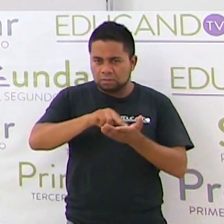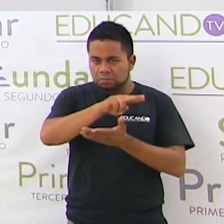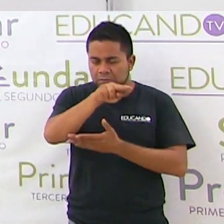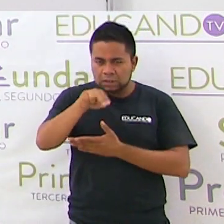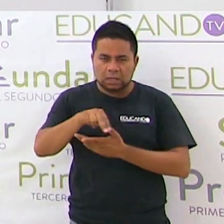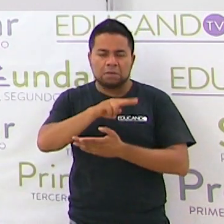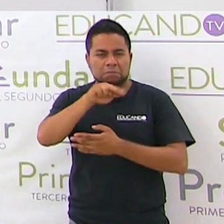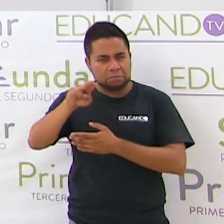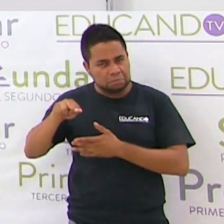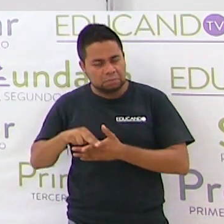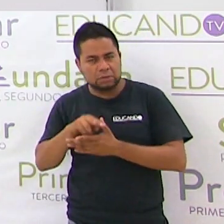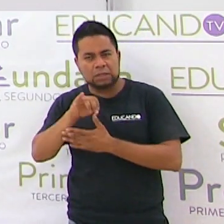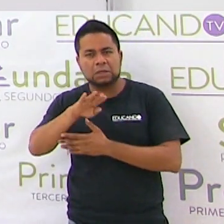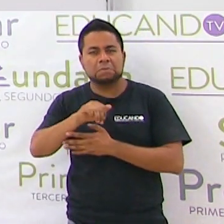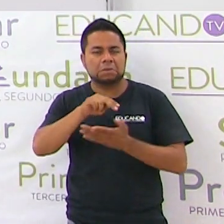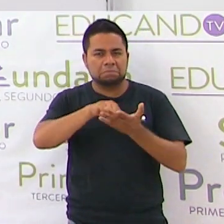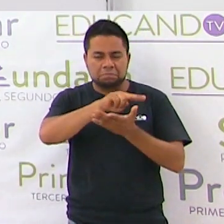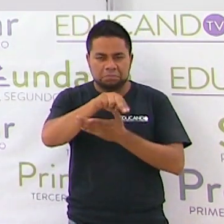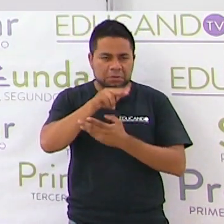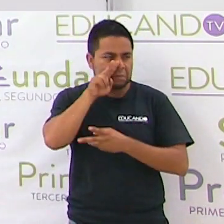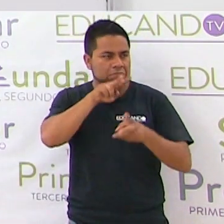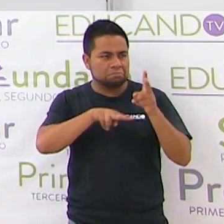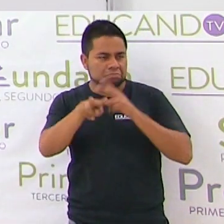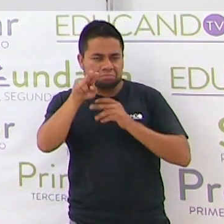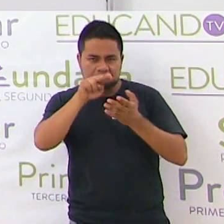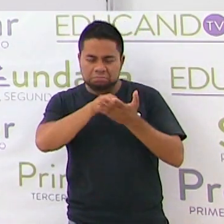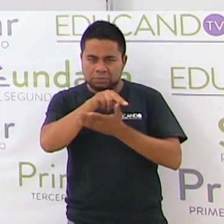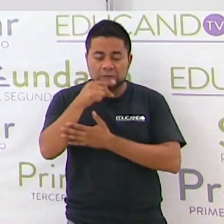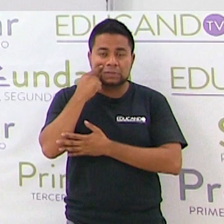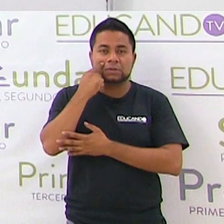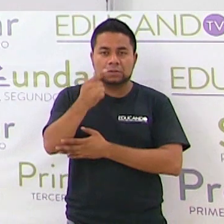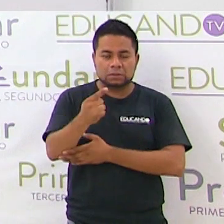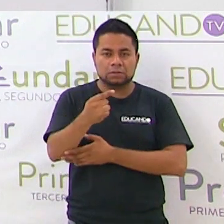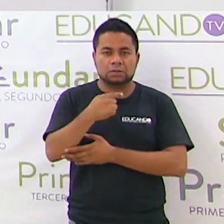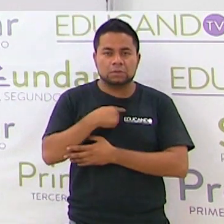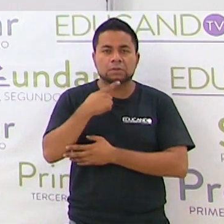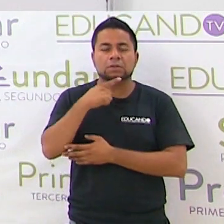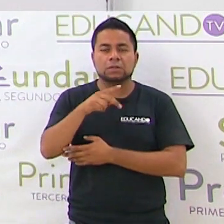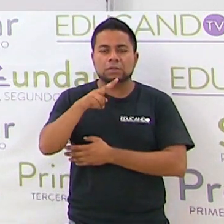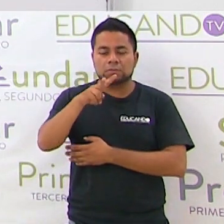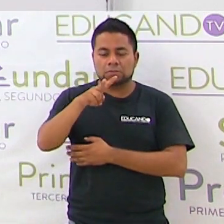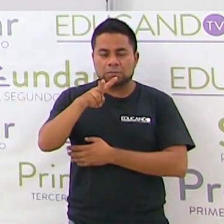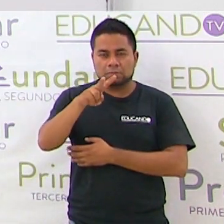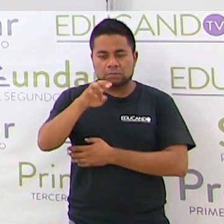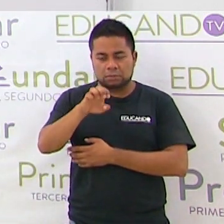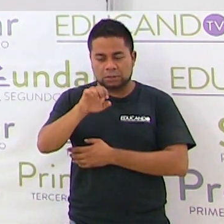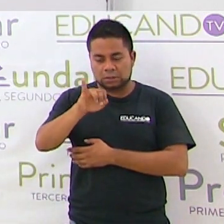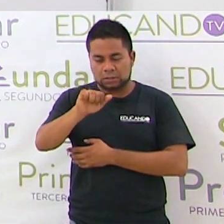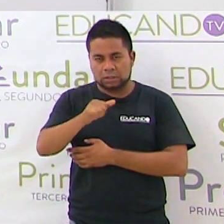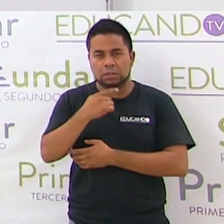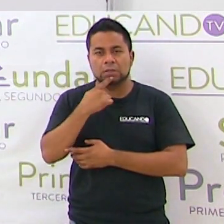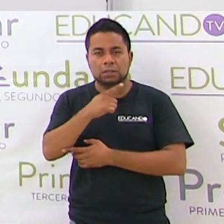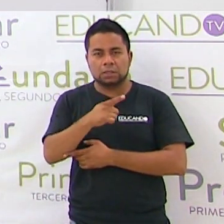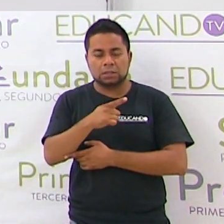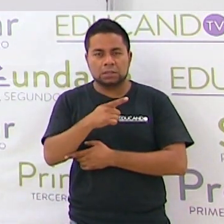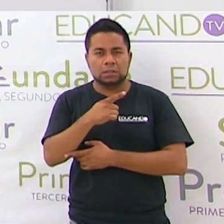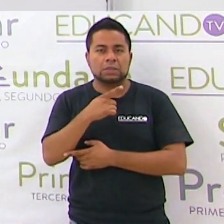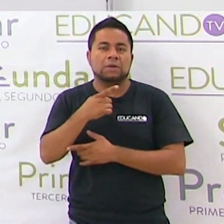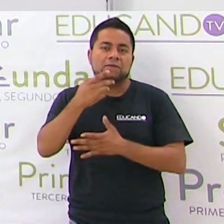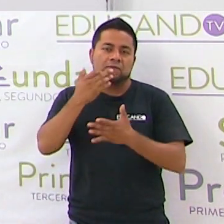pintaba y pintaba, iba pintando todo lo que veía. Fíjense que yo estoy diciendo veía, pero ahí no dice veía, ahí dice